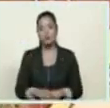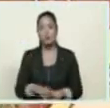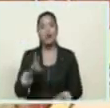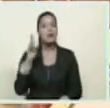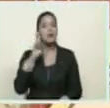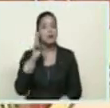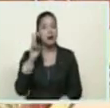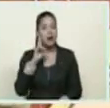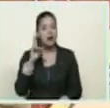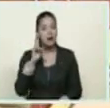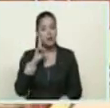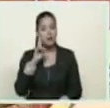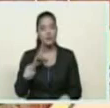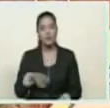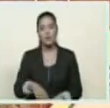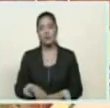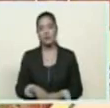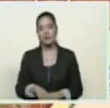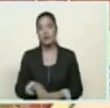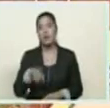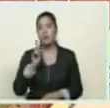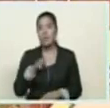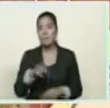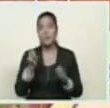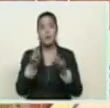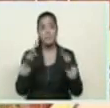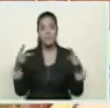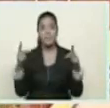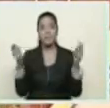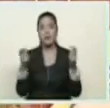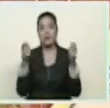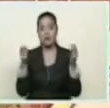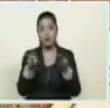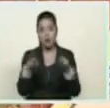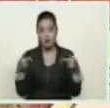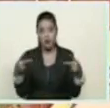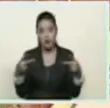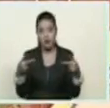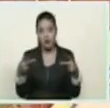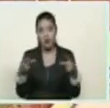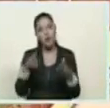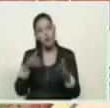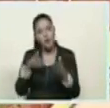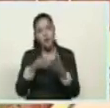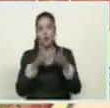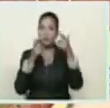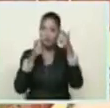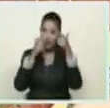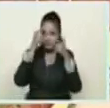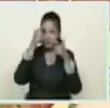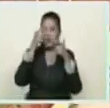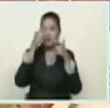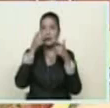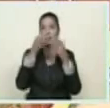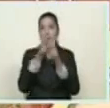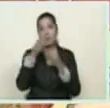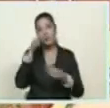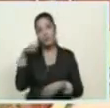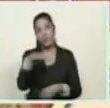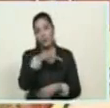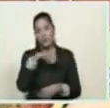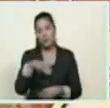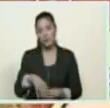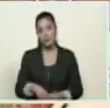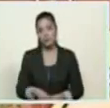radios y medios de prensa contra el comandante chávez y el pueblo